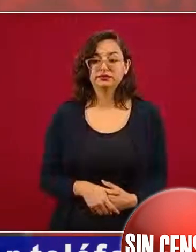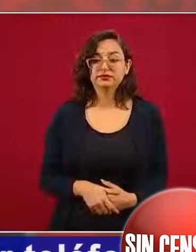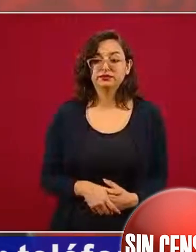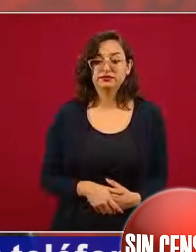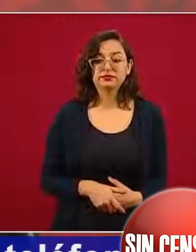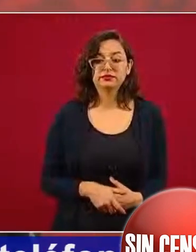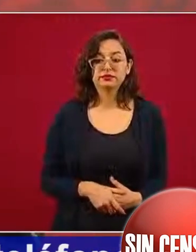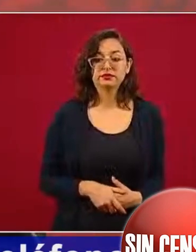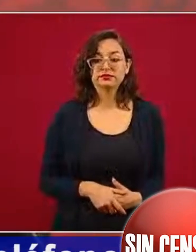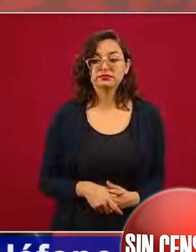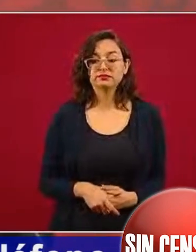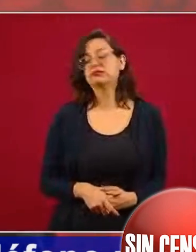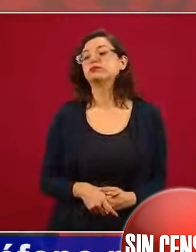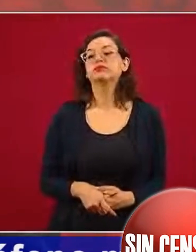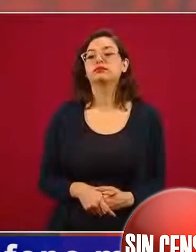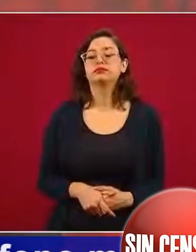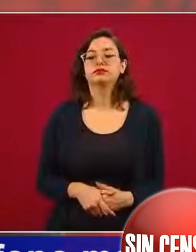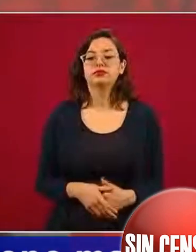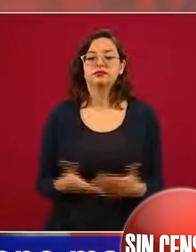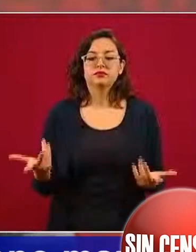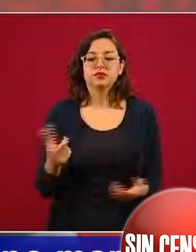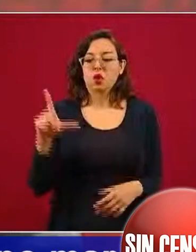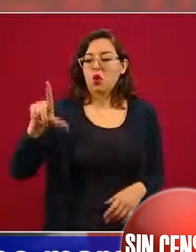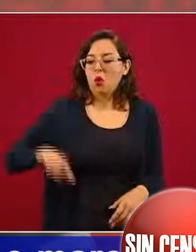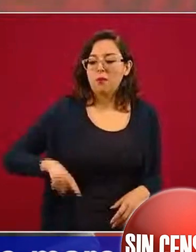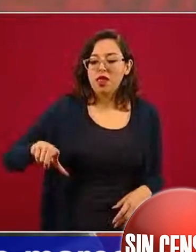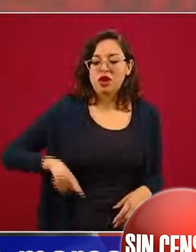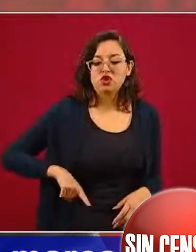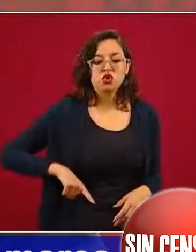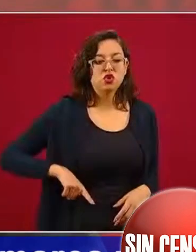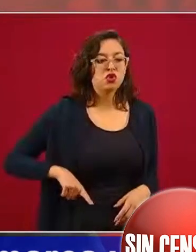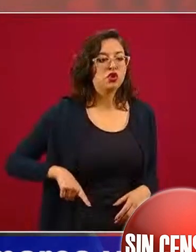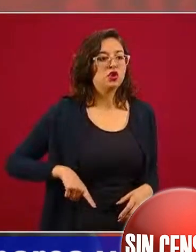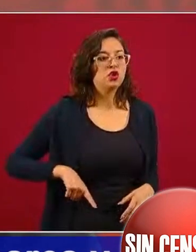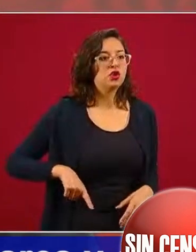el gobierno estaba ensimismado.